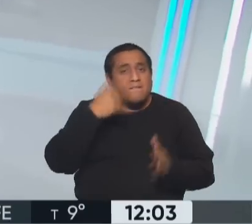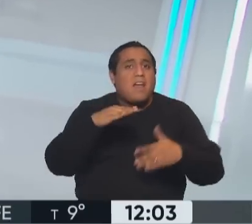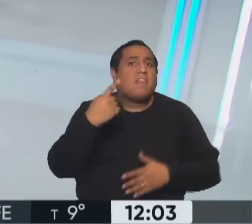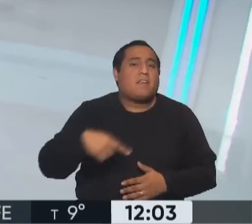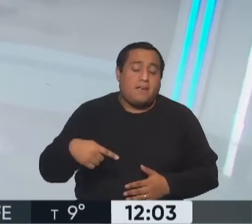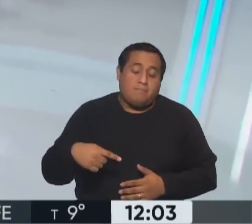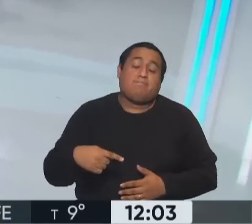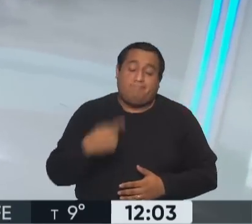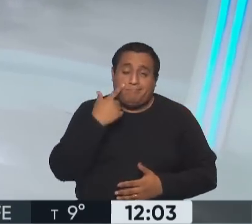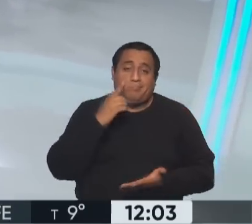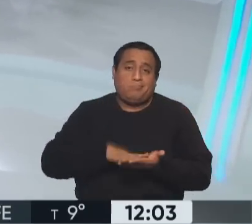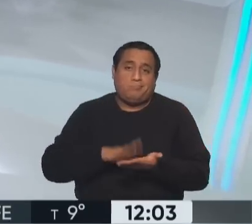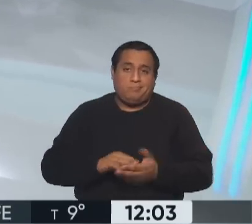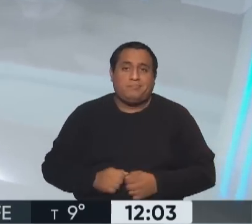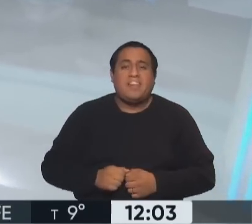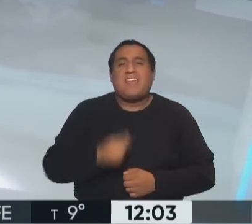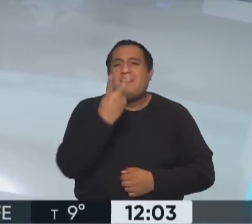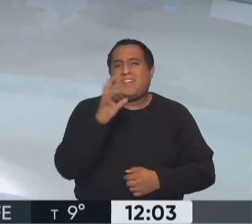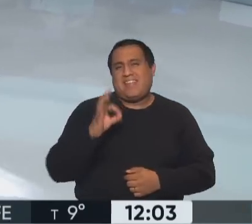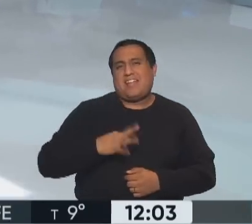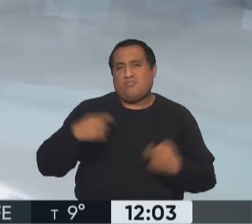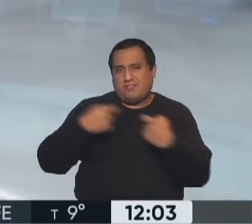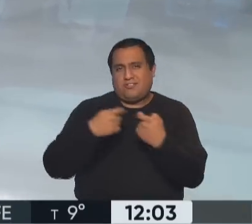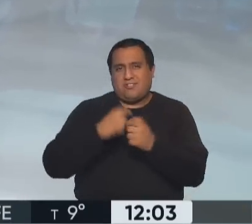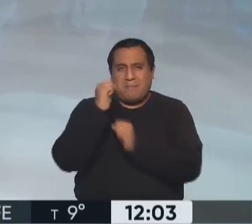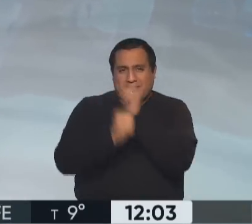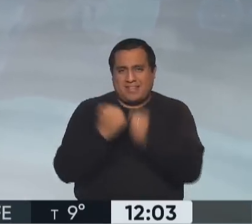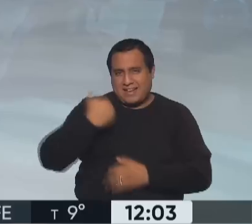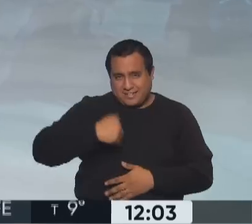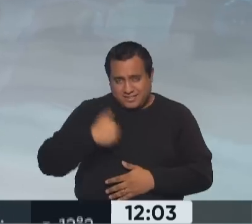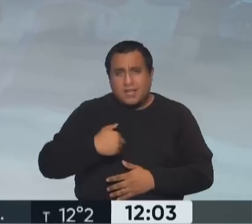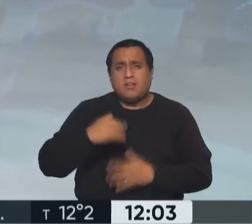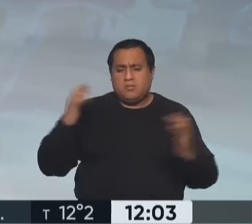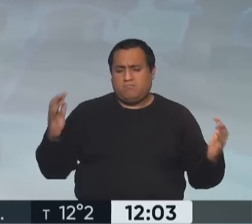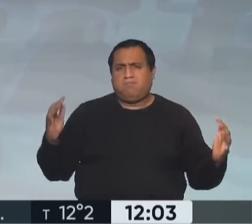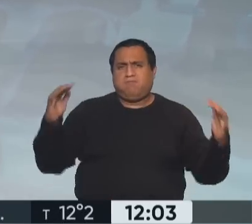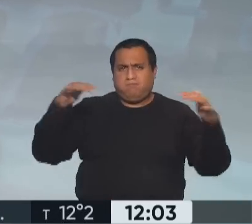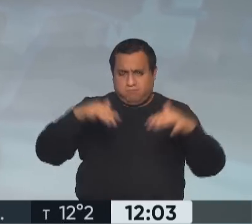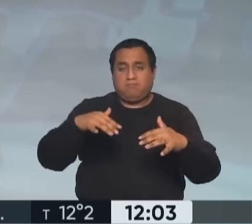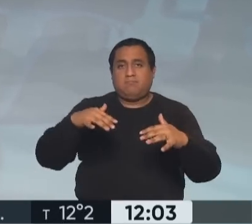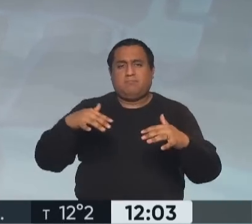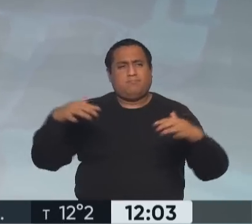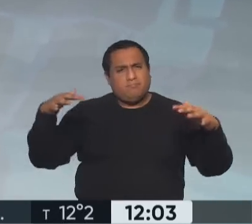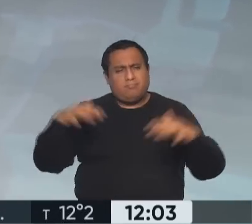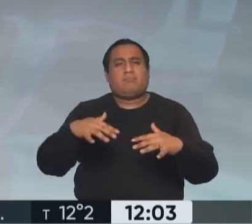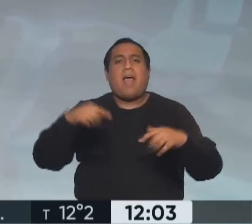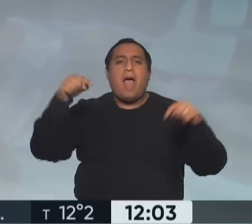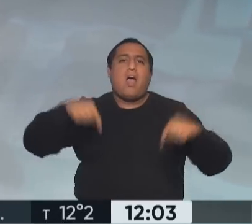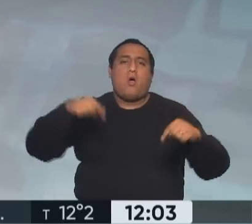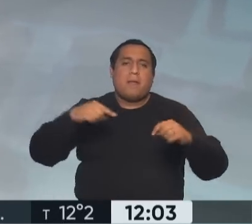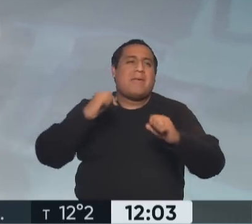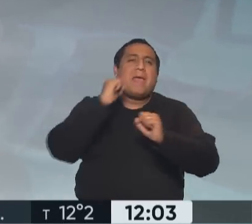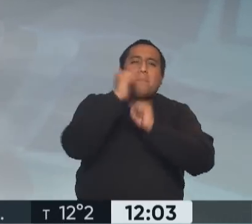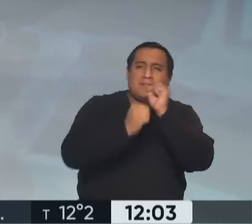Bien, los 20 años de la Asociación Empresaria Argentina, este encuentro que se está llevando a cabo en estos momentos con los